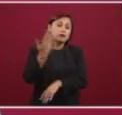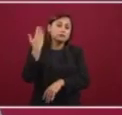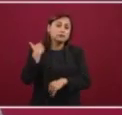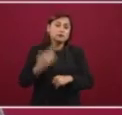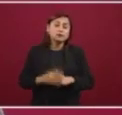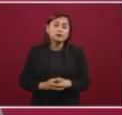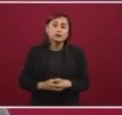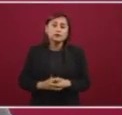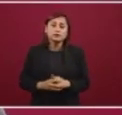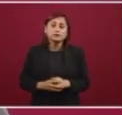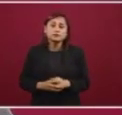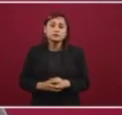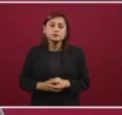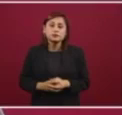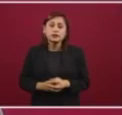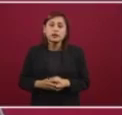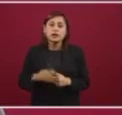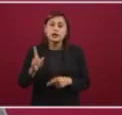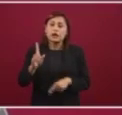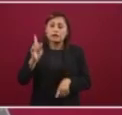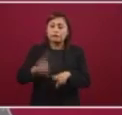patrimonio obtenido